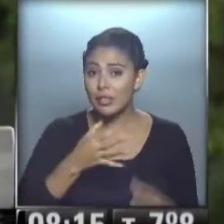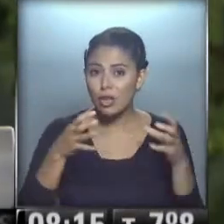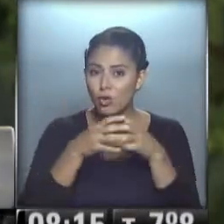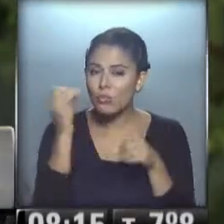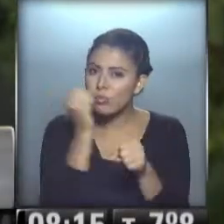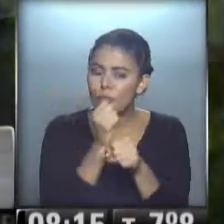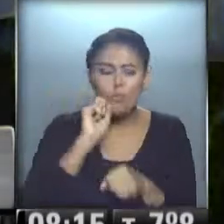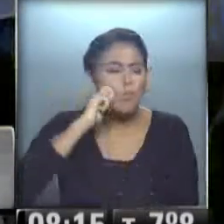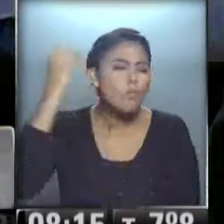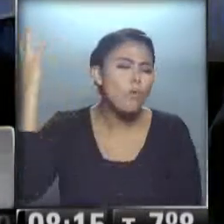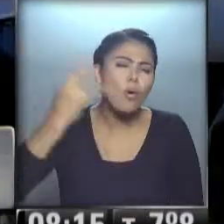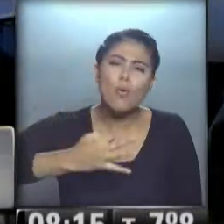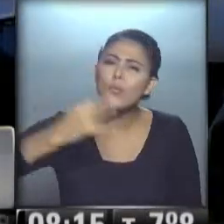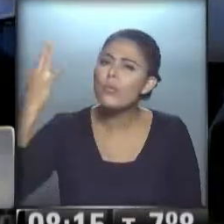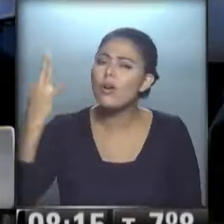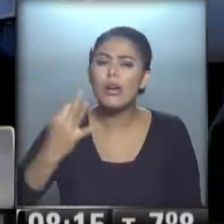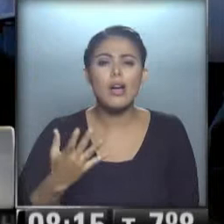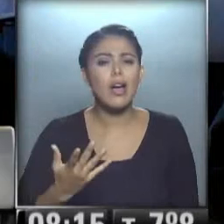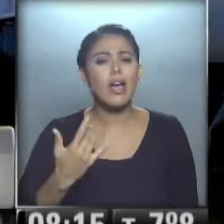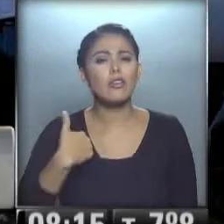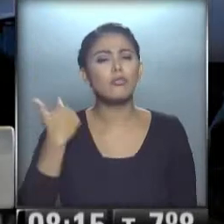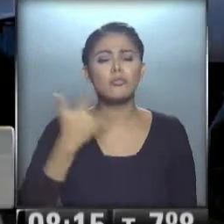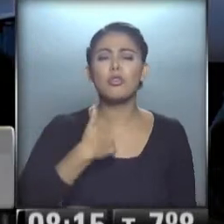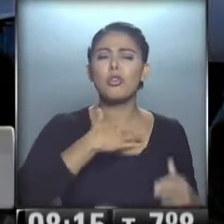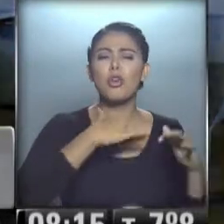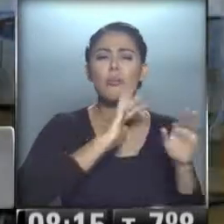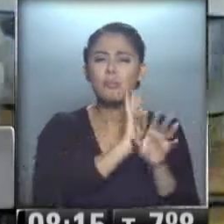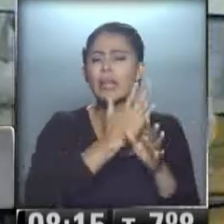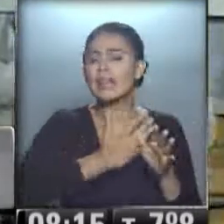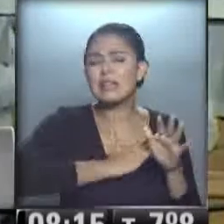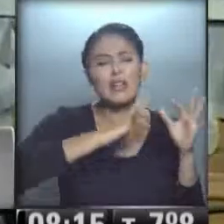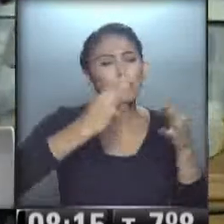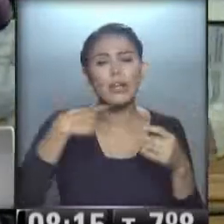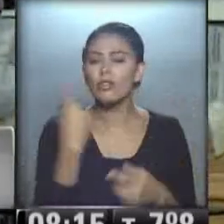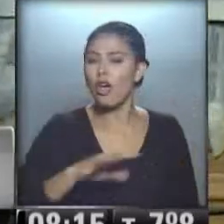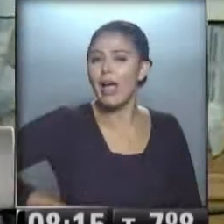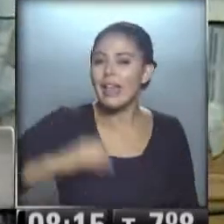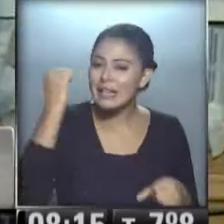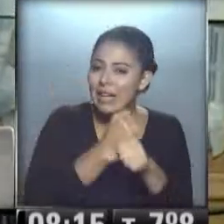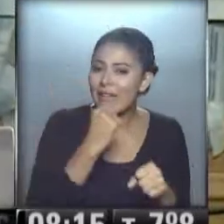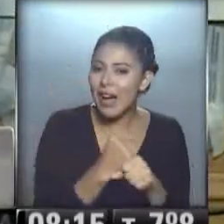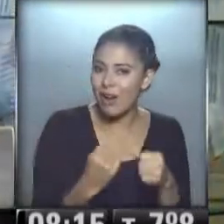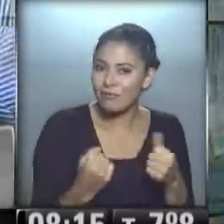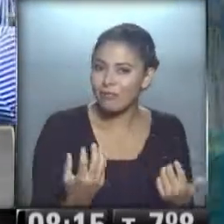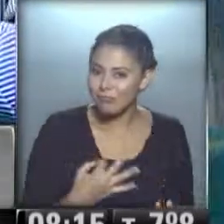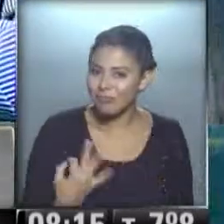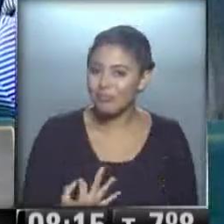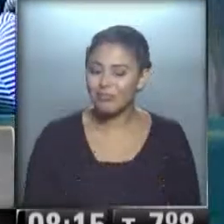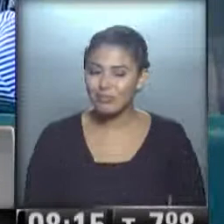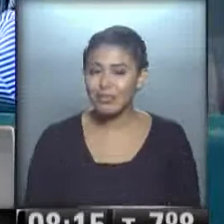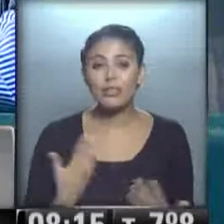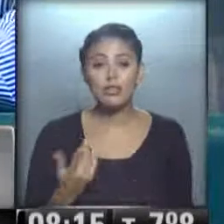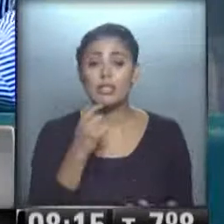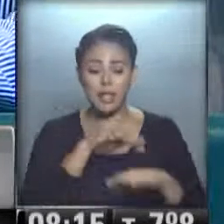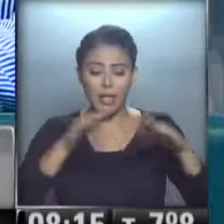elenco estupendo, de una enorme armonía y básicamente de unas ganas de trabajar muy intensas, con lo cual